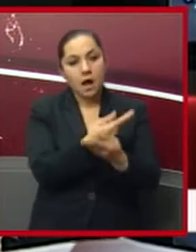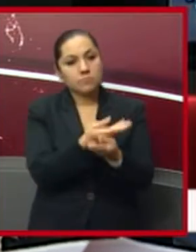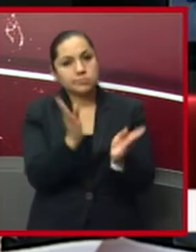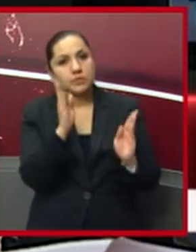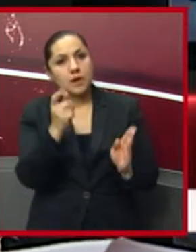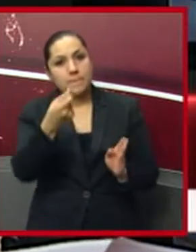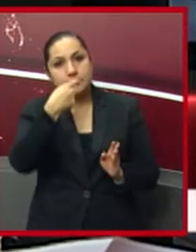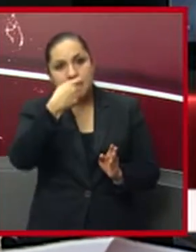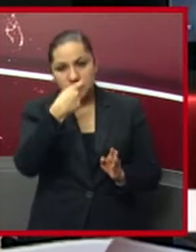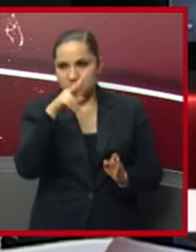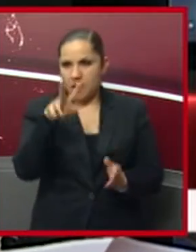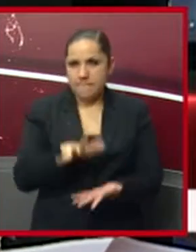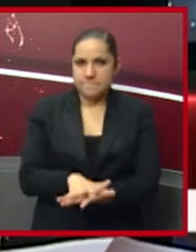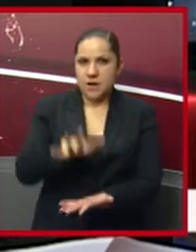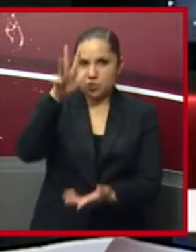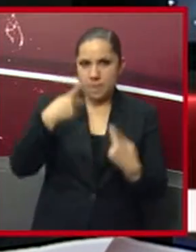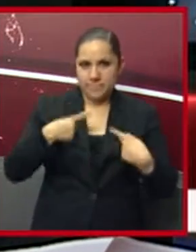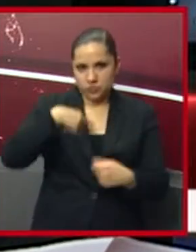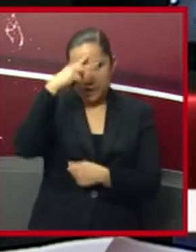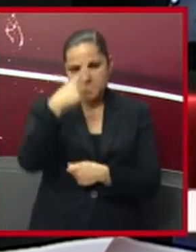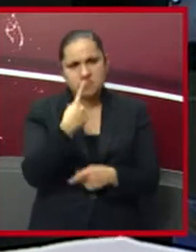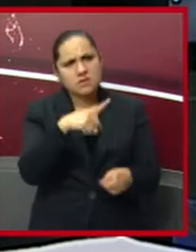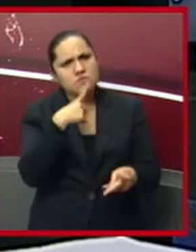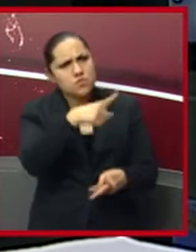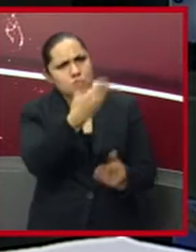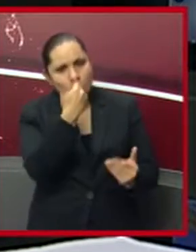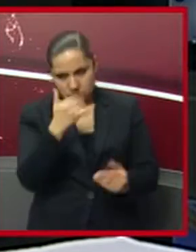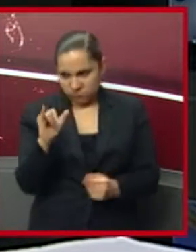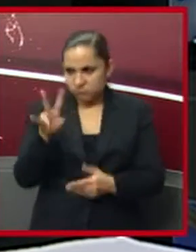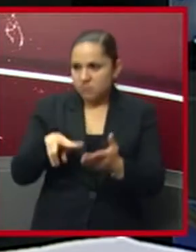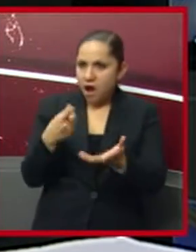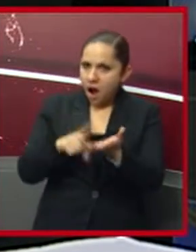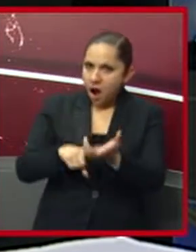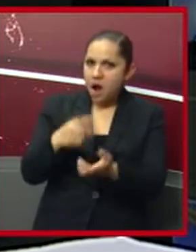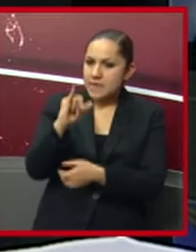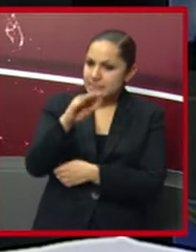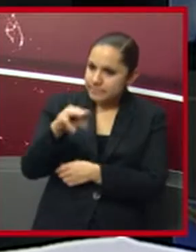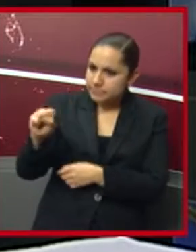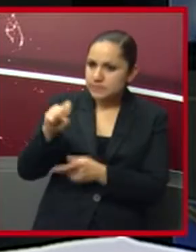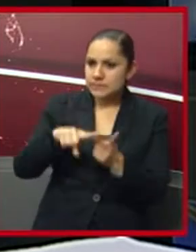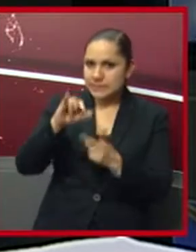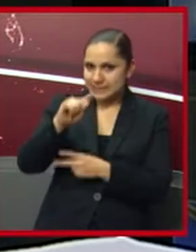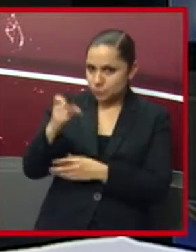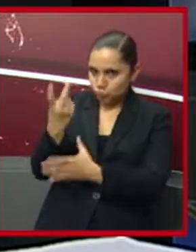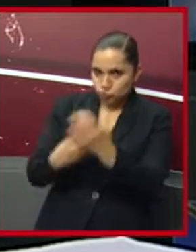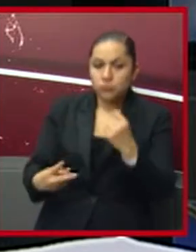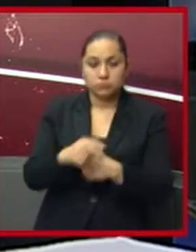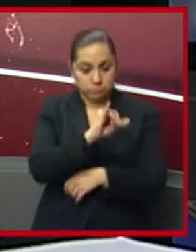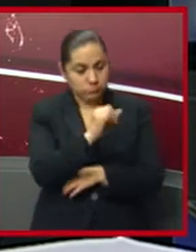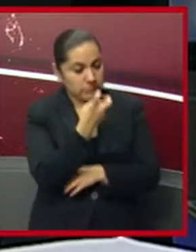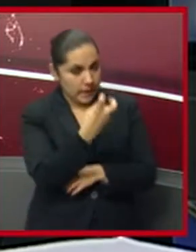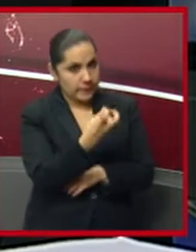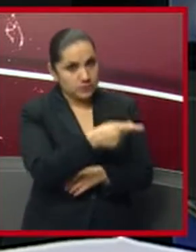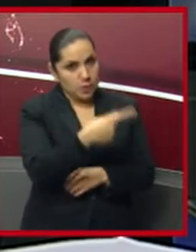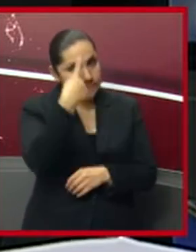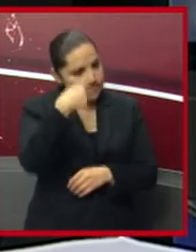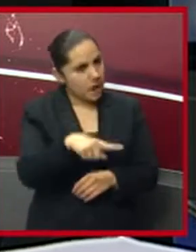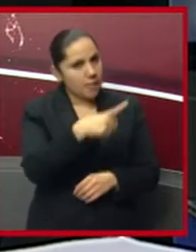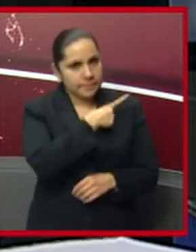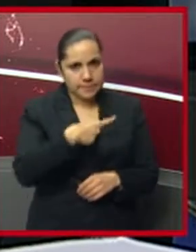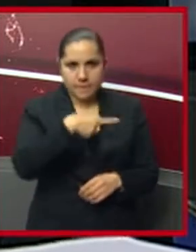queja de los ciudadanos mexicanos. Sí, tanto en el IMSS como en el ISSSTE. Exactamente. Ahora estamos garantizando que este abastecimiento o estos medicamentos están